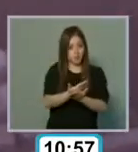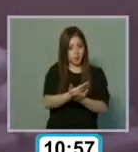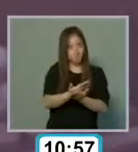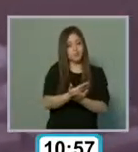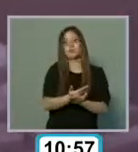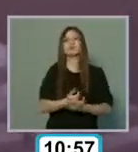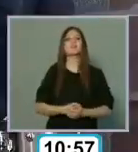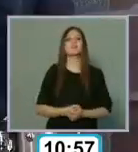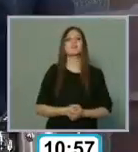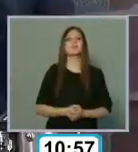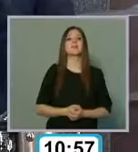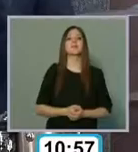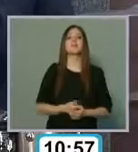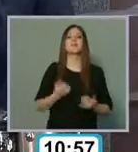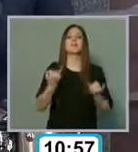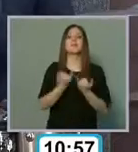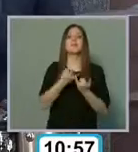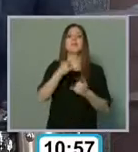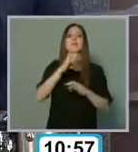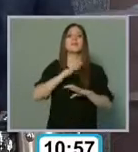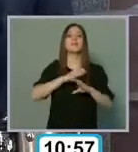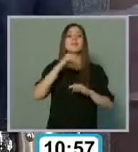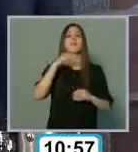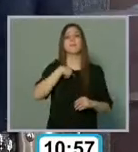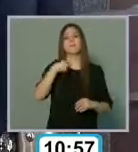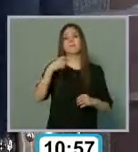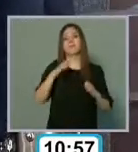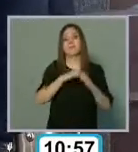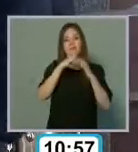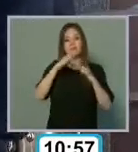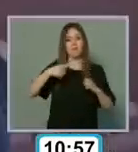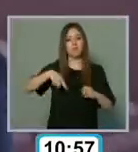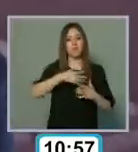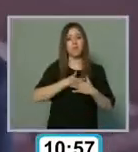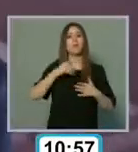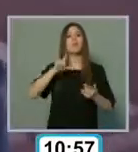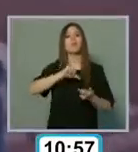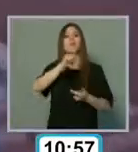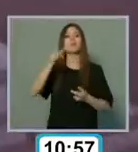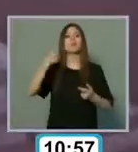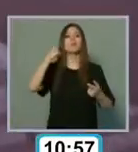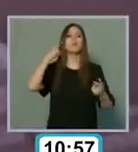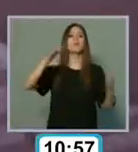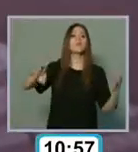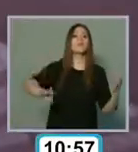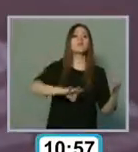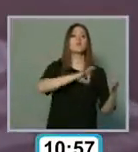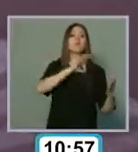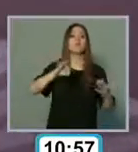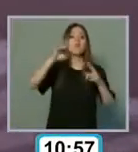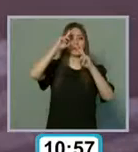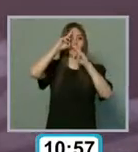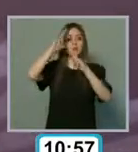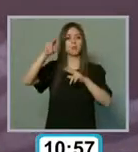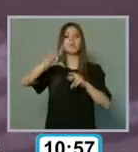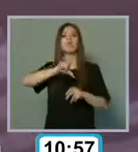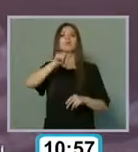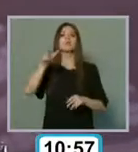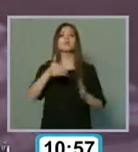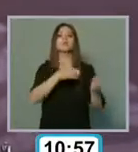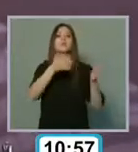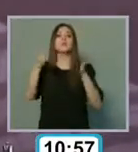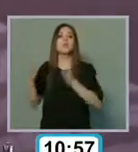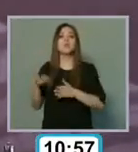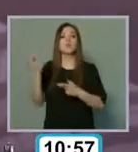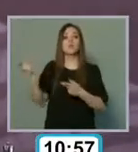Mi enemigo era el- Mi enemigo el amor, que es No, como su gran qué éxito, rola, sí, claro. que le hicimos en versión mariachi para hacerle como un tributo a él. Y bueno, un dueto que tenía